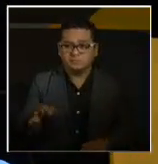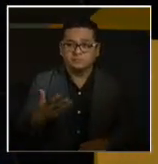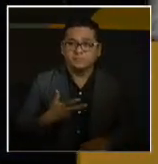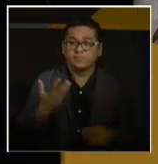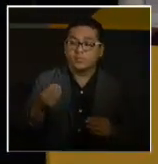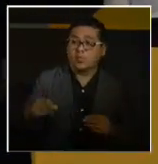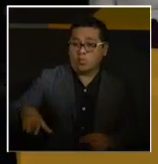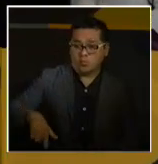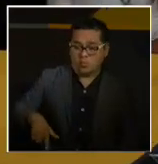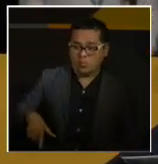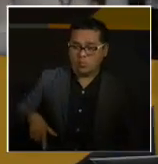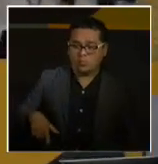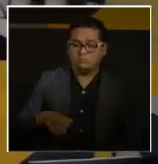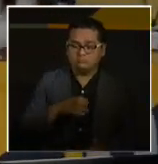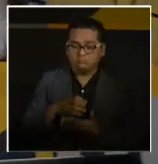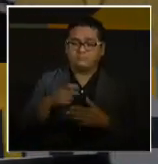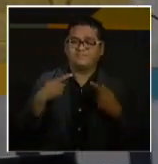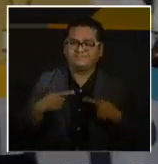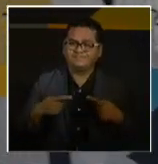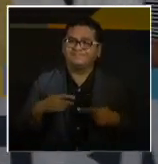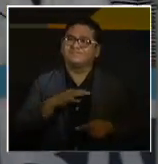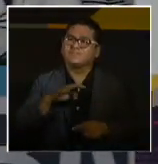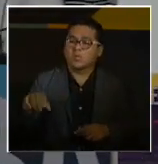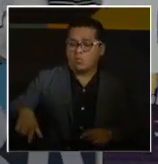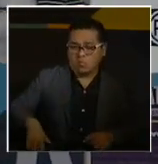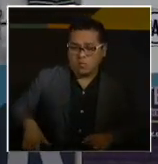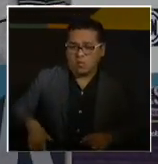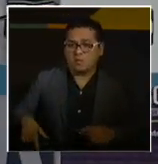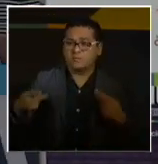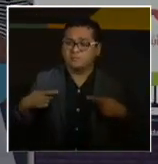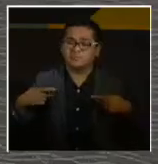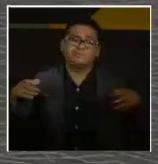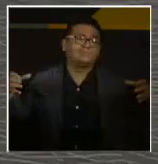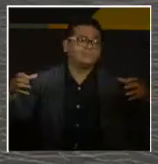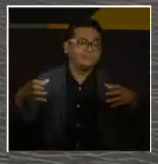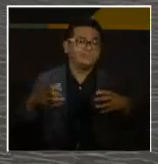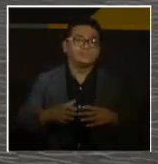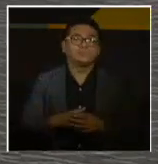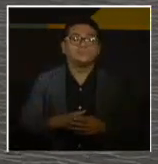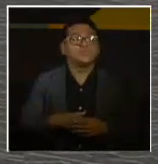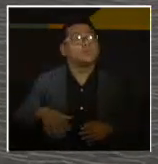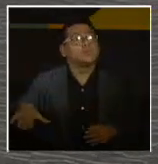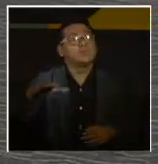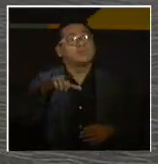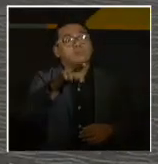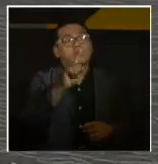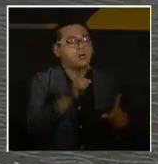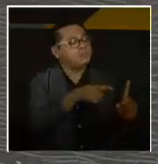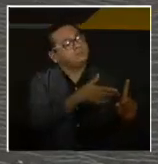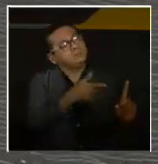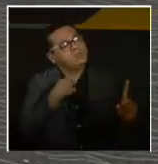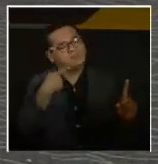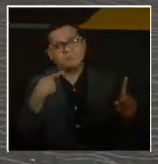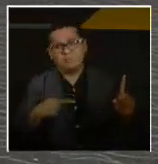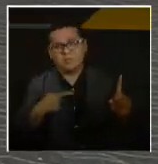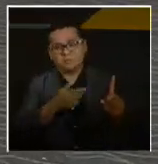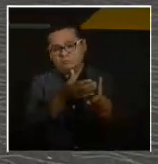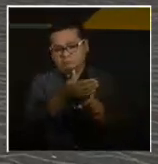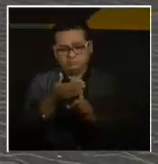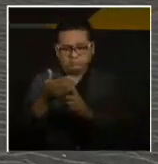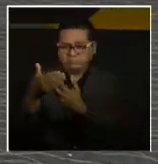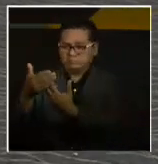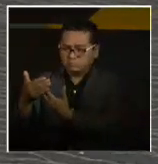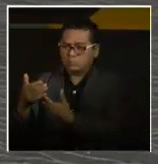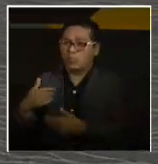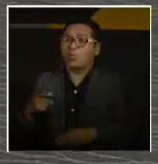tener un gobierno ciudadano, un gobierno de ciudadanos en donde identifiquemos a las personas